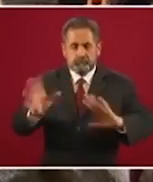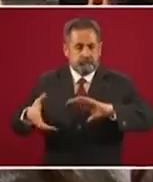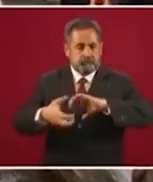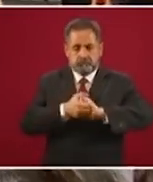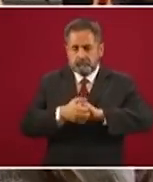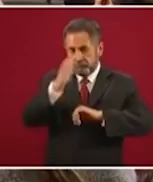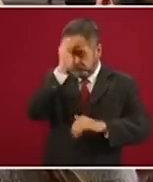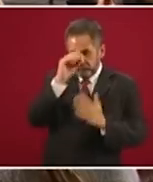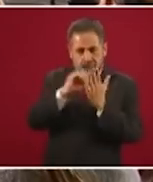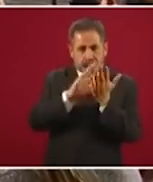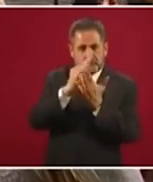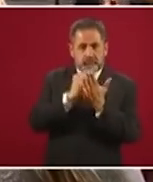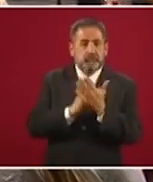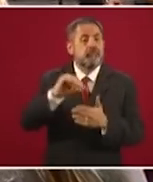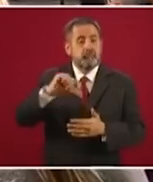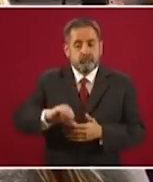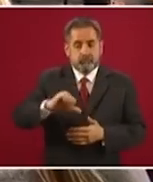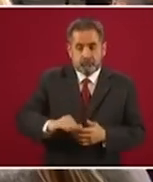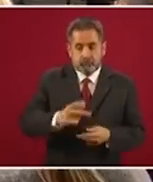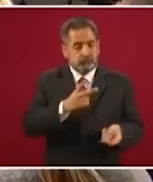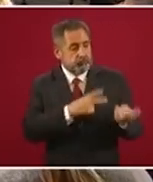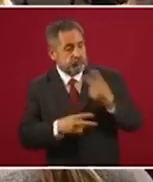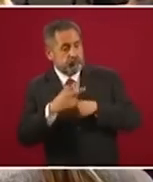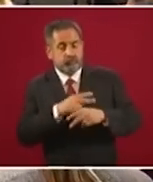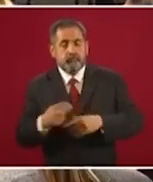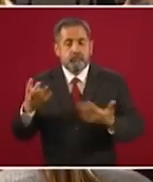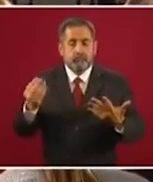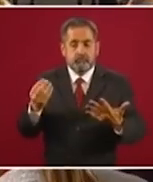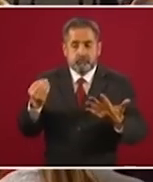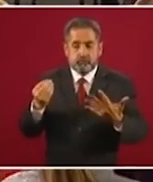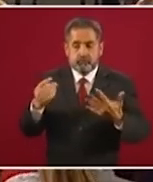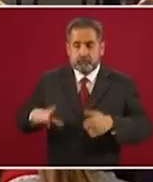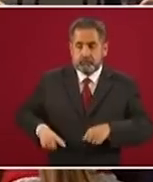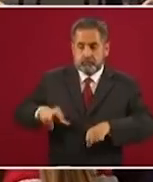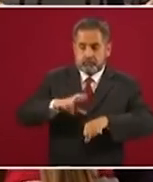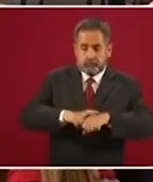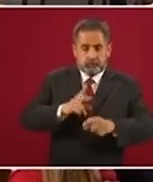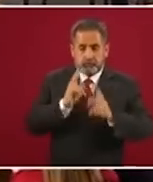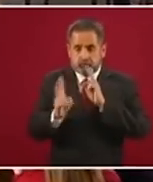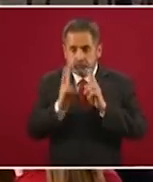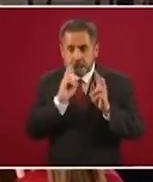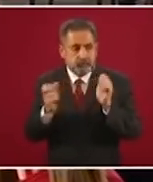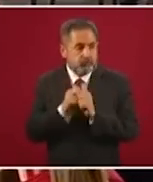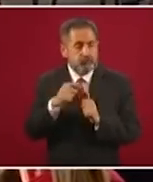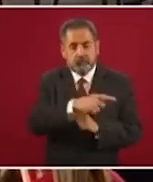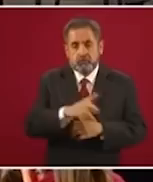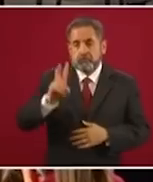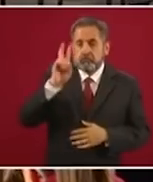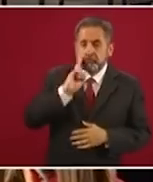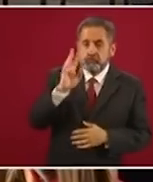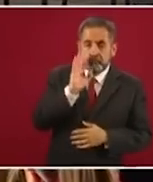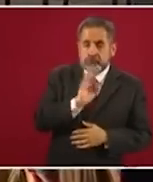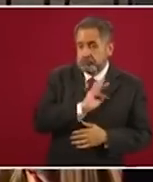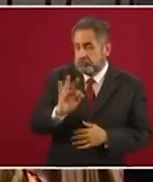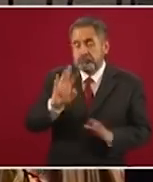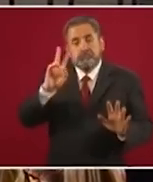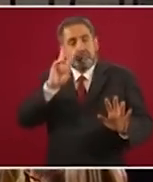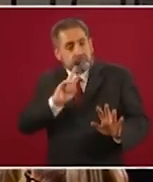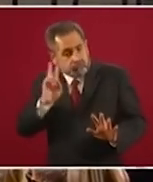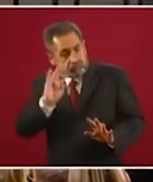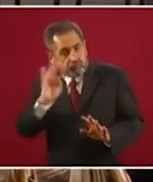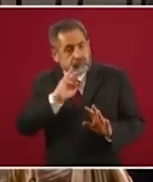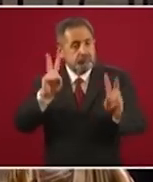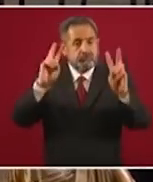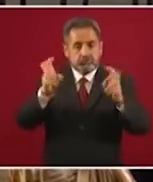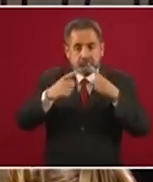Hoy vendrán 9 gobernadores, como lo había anunciado el presidente, a platicar con él. Es posible que saquen este tema y